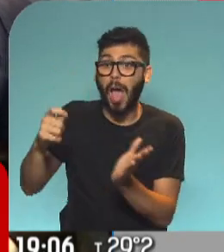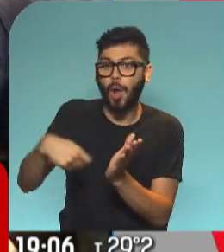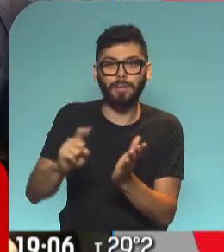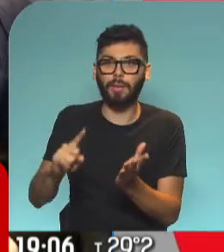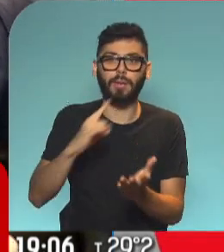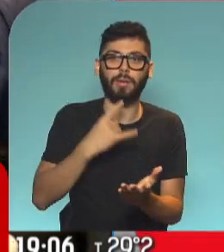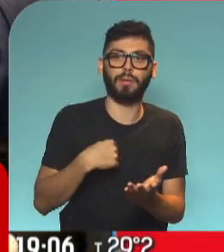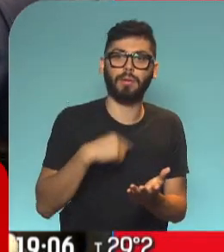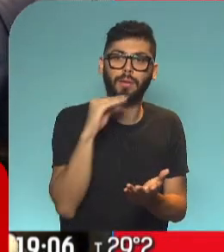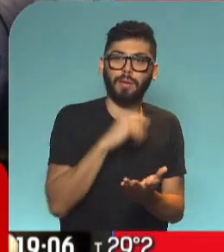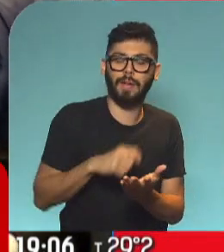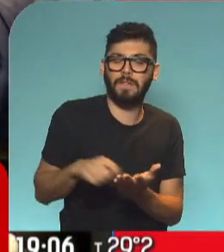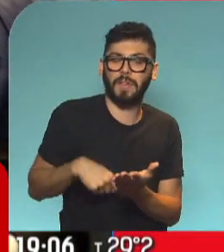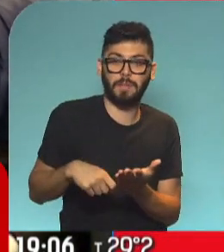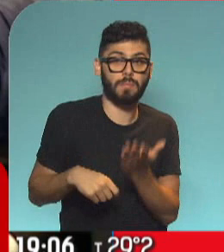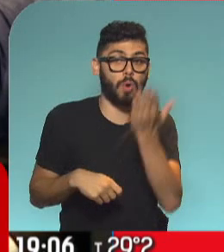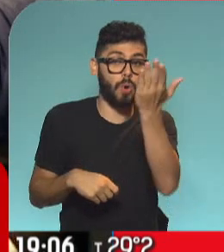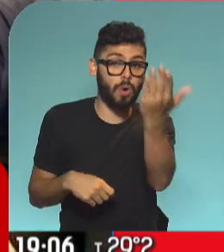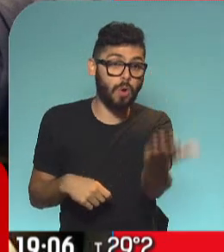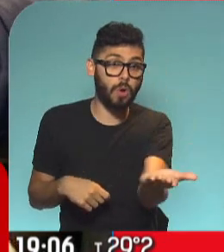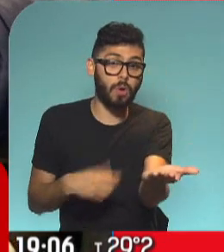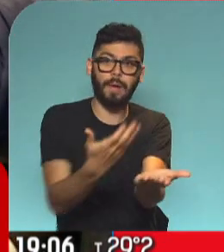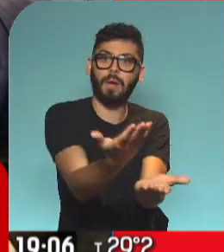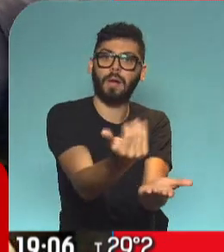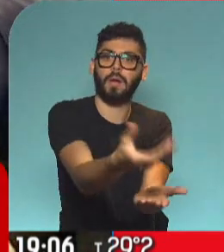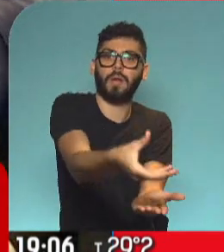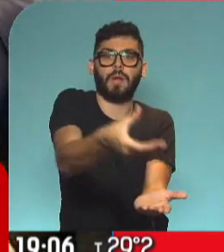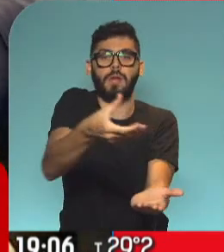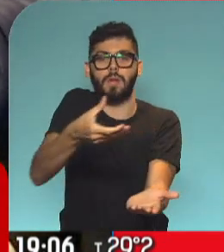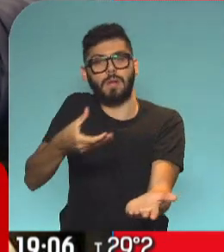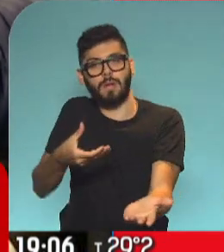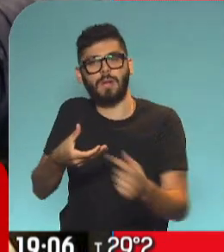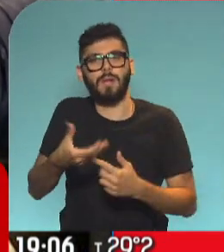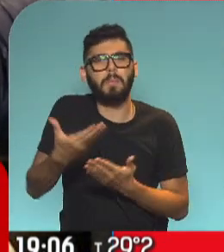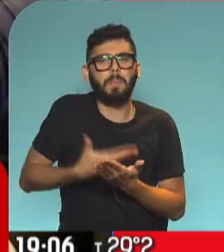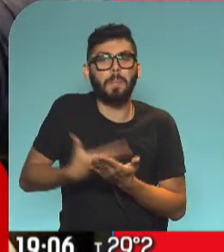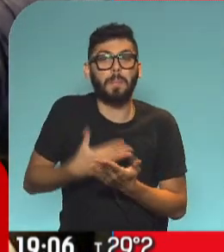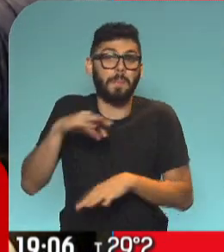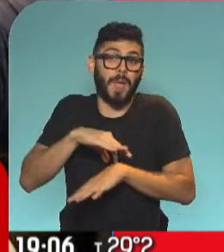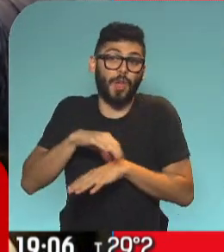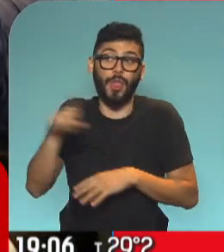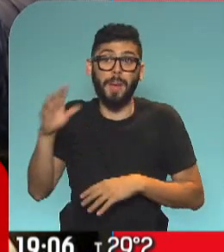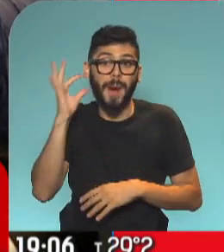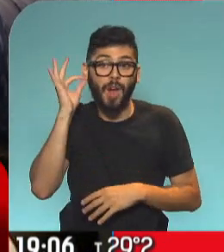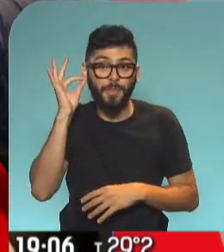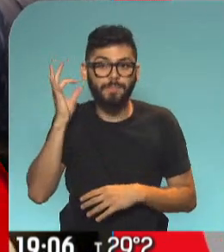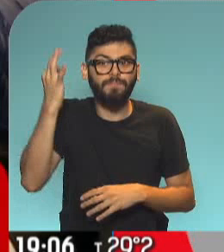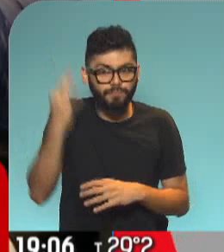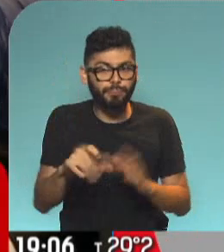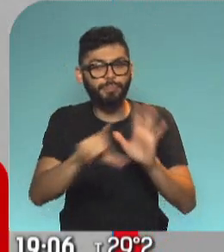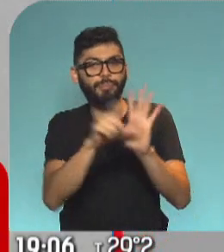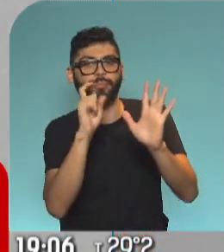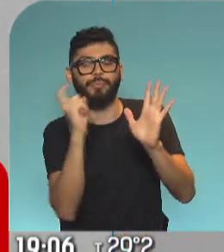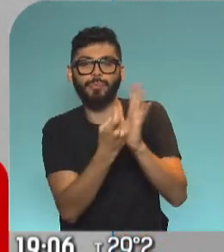obtuvo a cambio la historia clínica de diego armando maradona se consumó el delito de